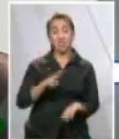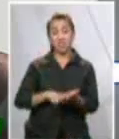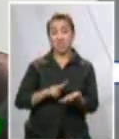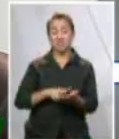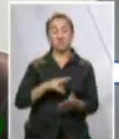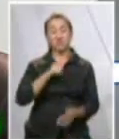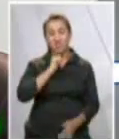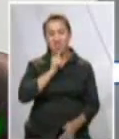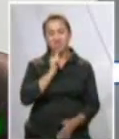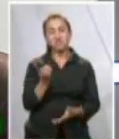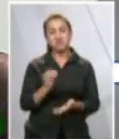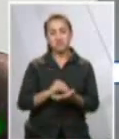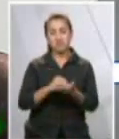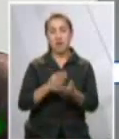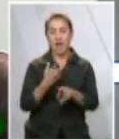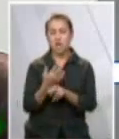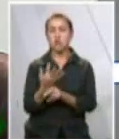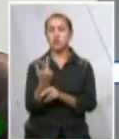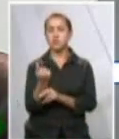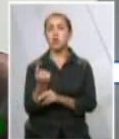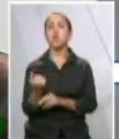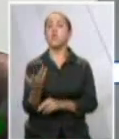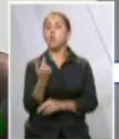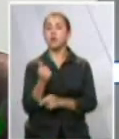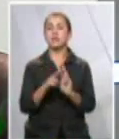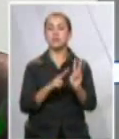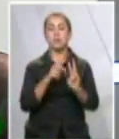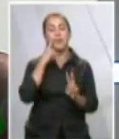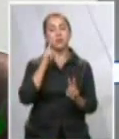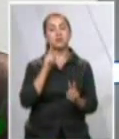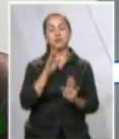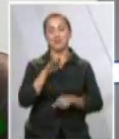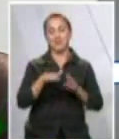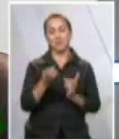los datos y tengo los números de cuánto hacemos, pero eso se postula.